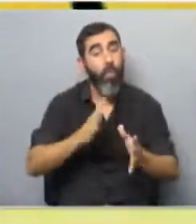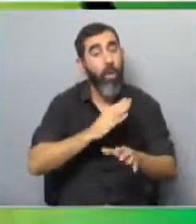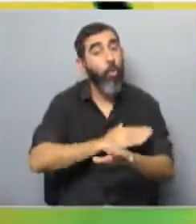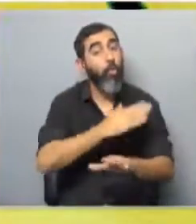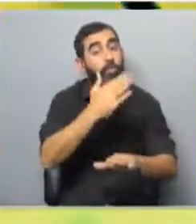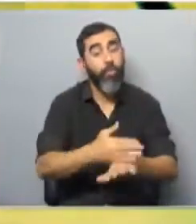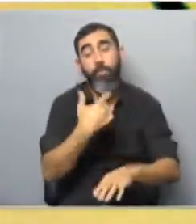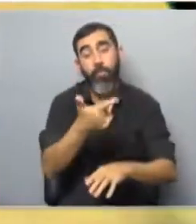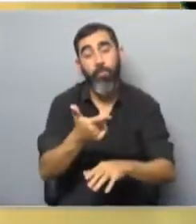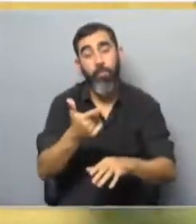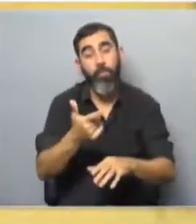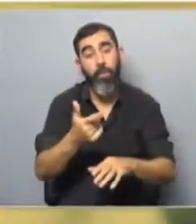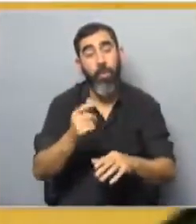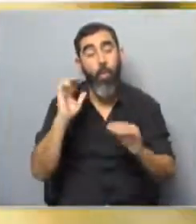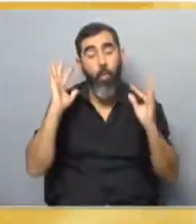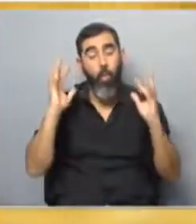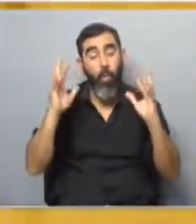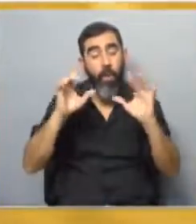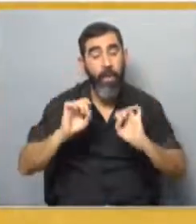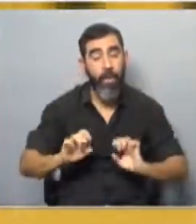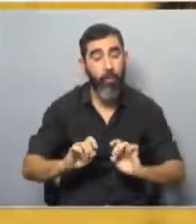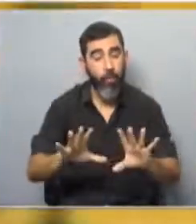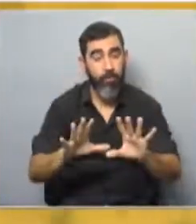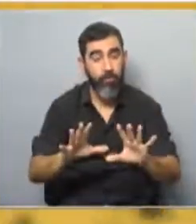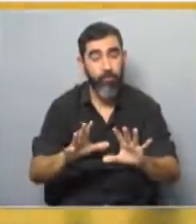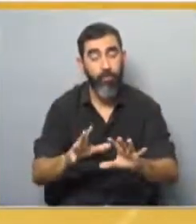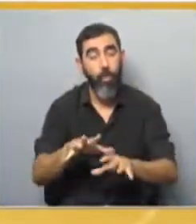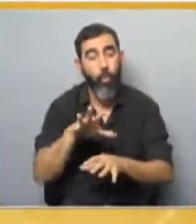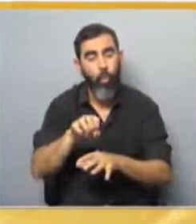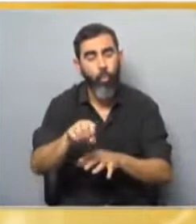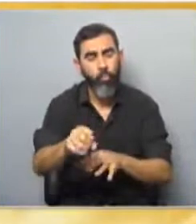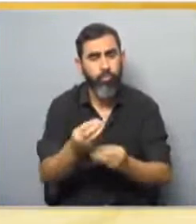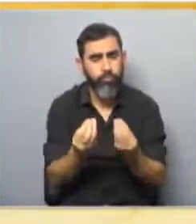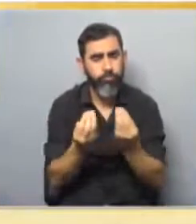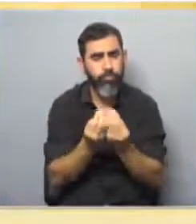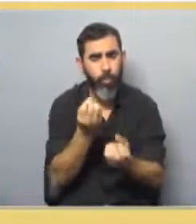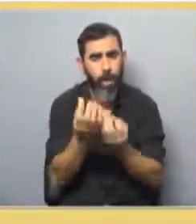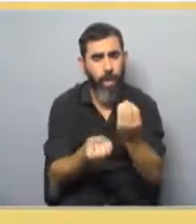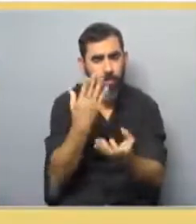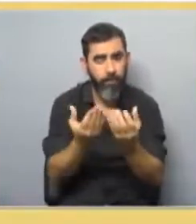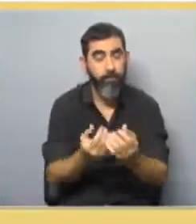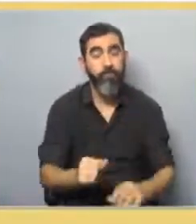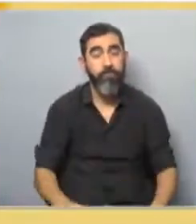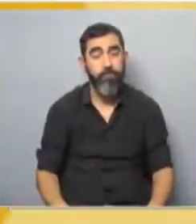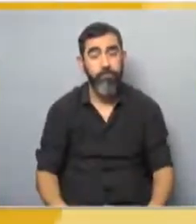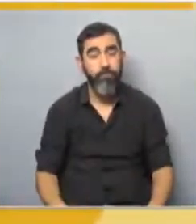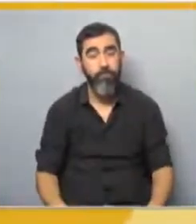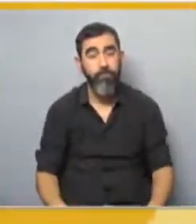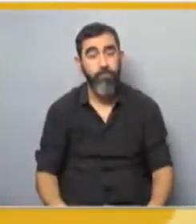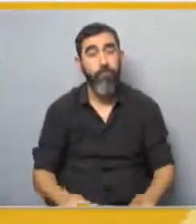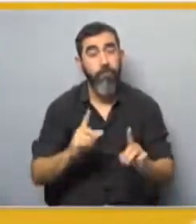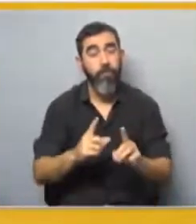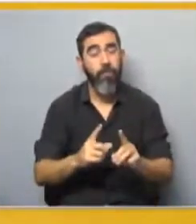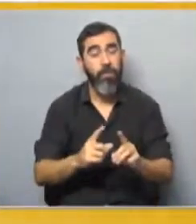fuertes, por ejemplo, en la regeneración del bosque nativo, porque consume muchísimo los plantines, después también se